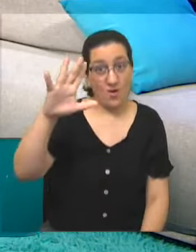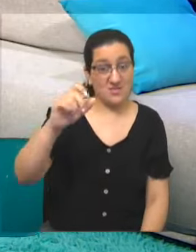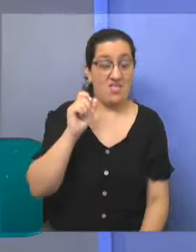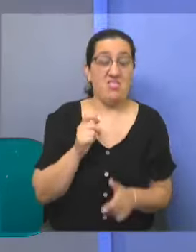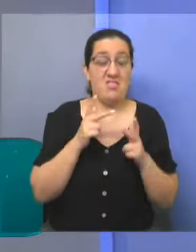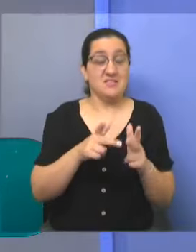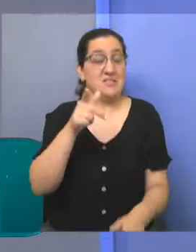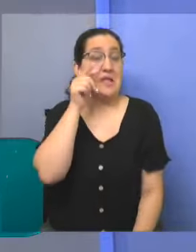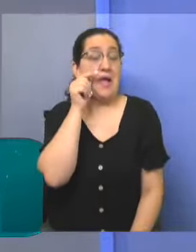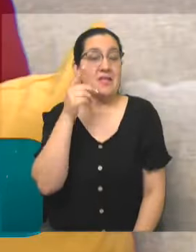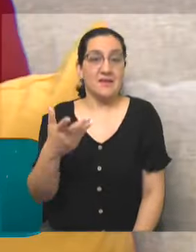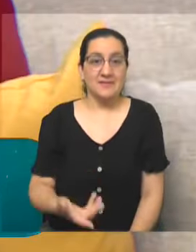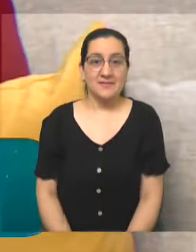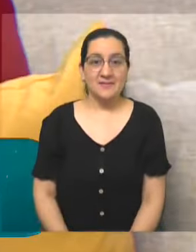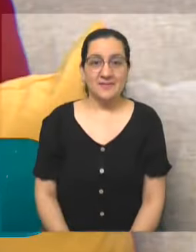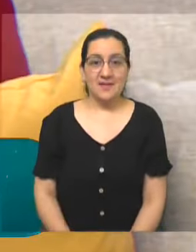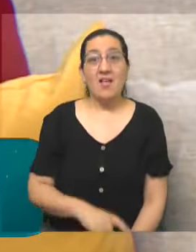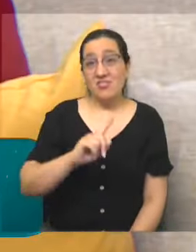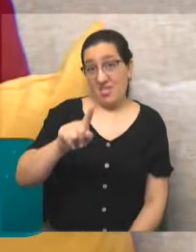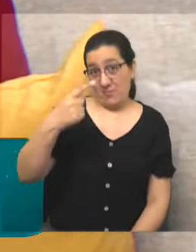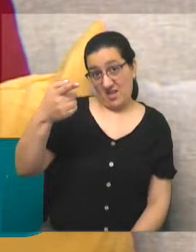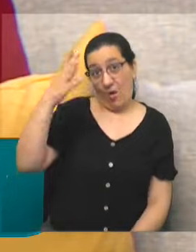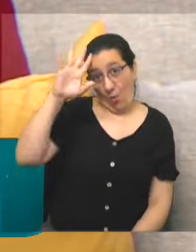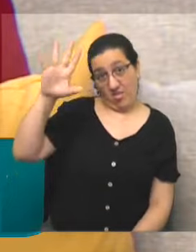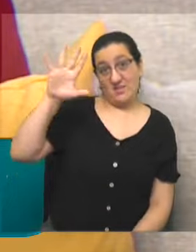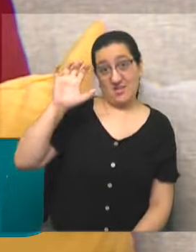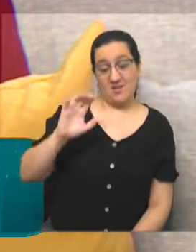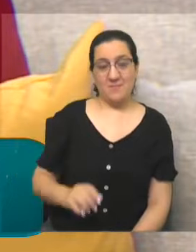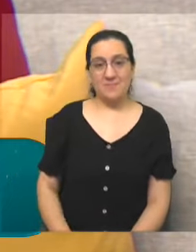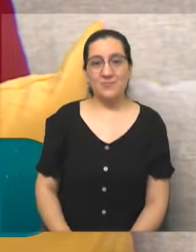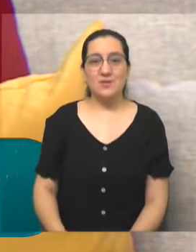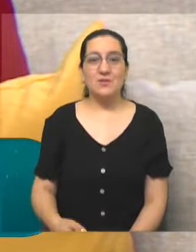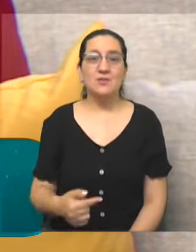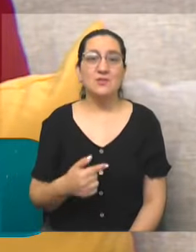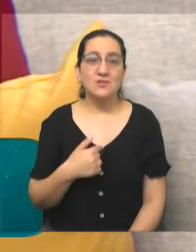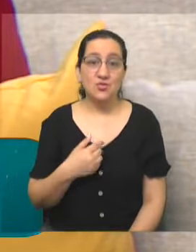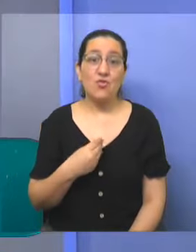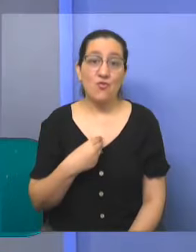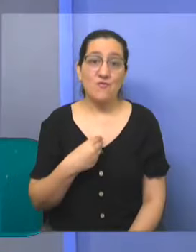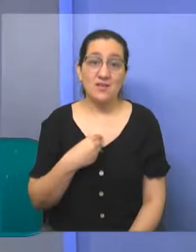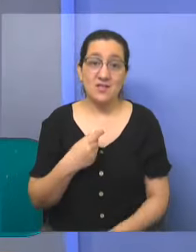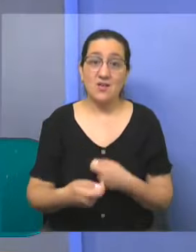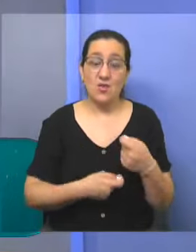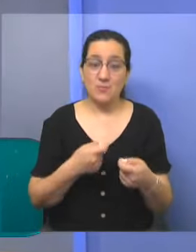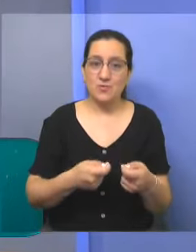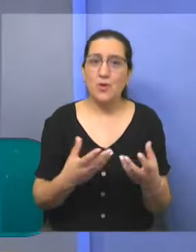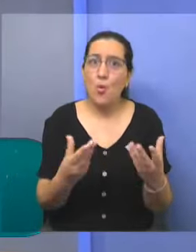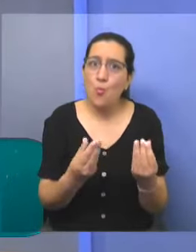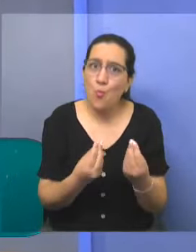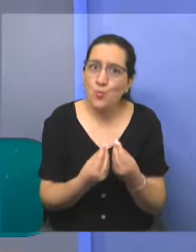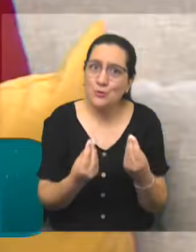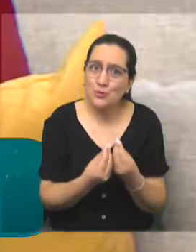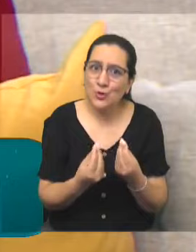de una manera como... Después acuérdense. Yo doy fe que con esta producción me cacheteó. Pero es mucho, o